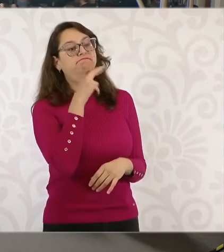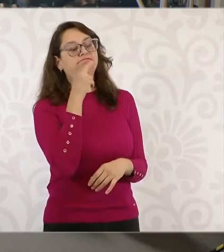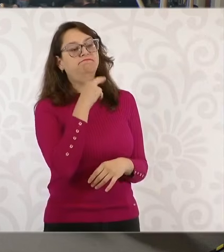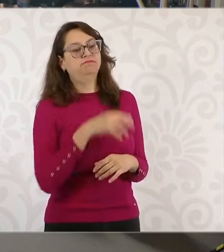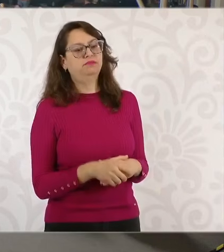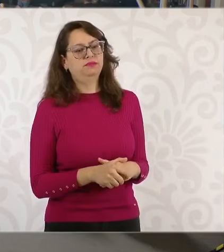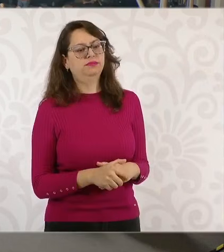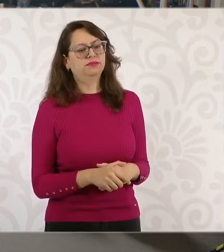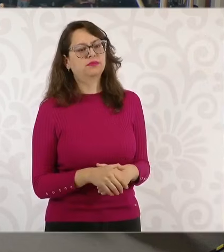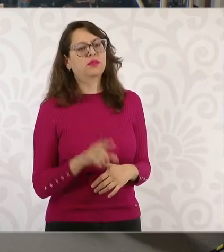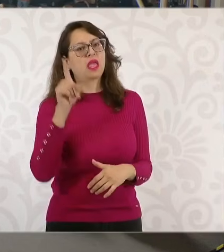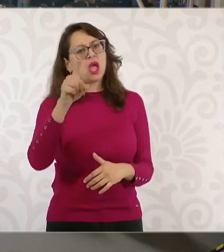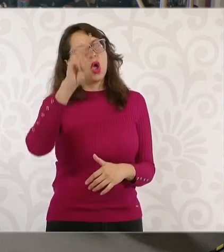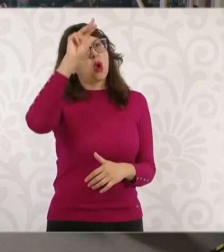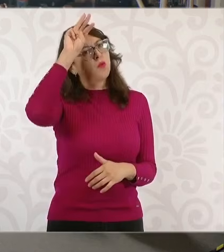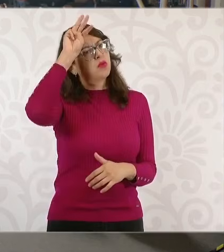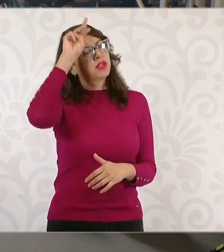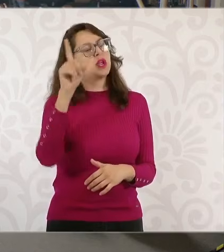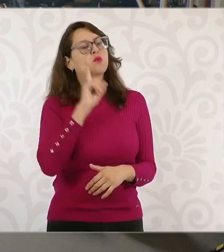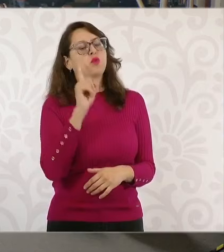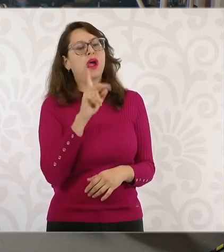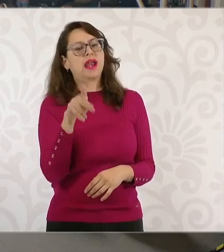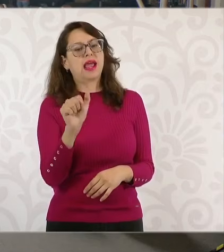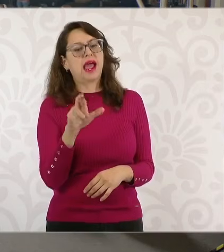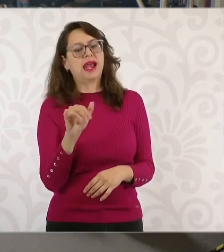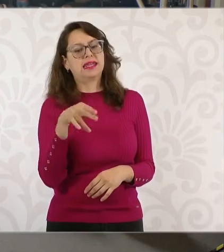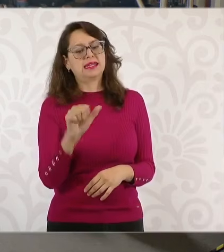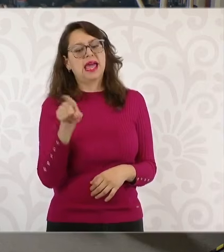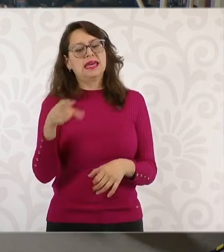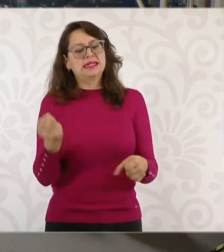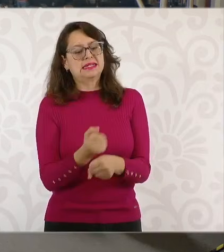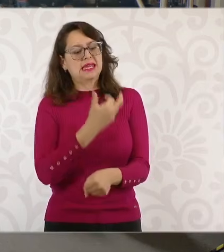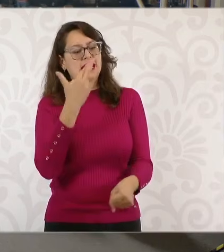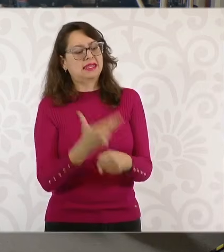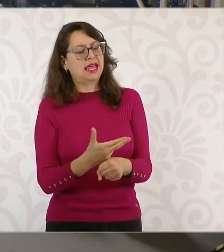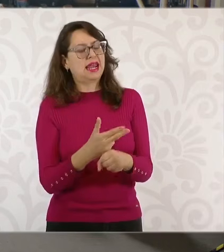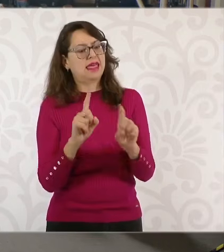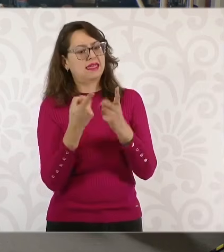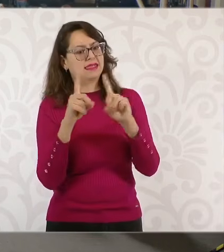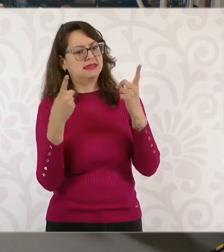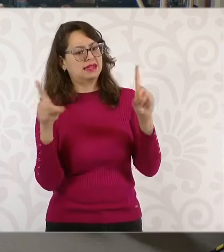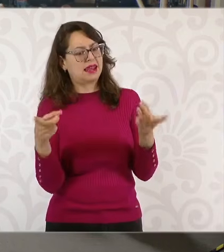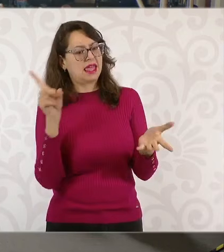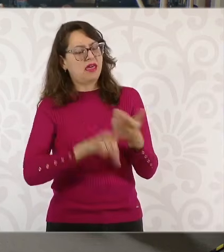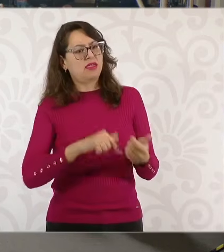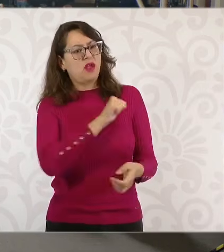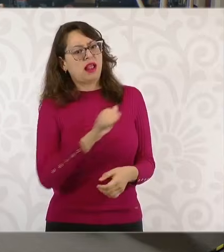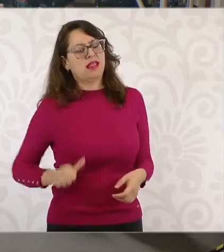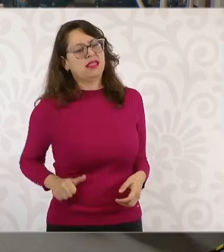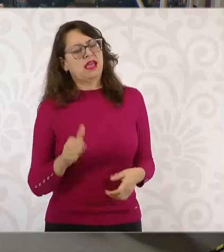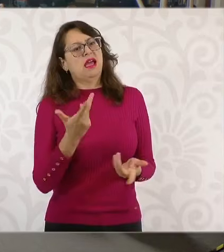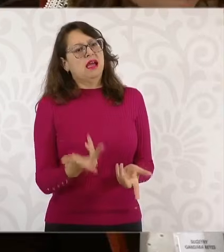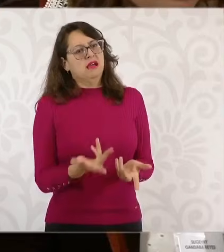Desarrollo Humano del Ayuntamiento de Monterrey, de Karina Barrón. Entiendo que ese equipo es parte del gabinete del alcalde Adrián de la Garza.